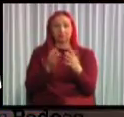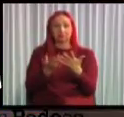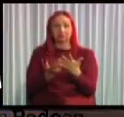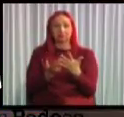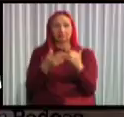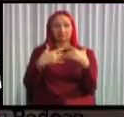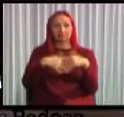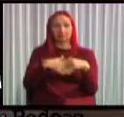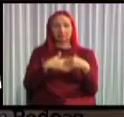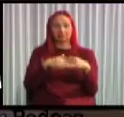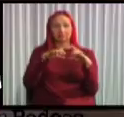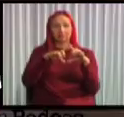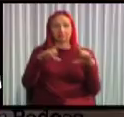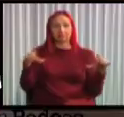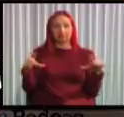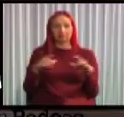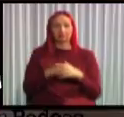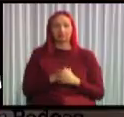una empresa de acá,